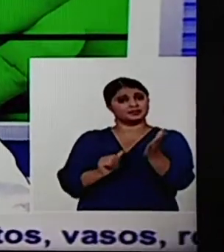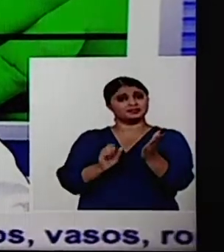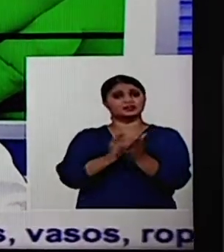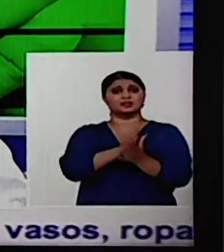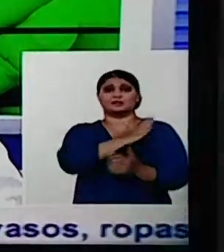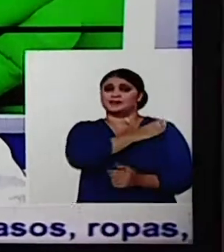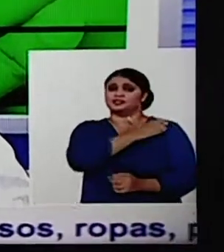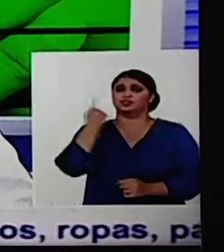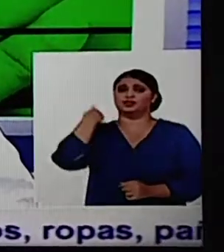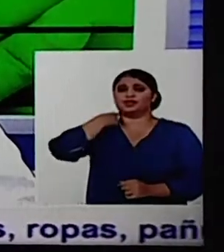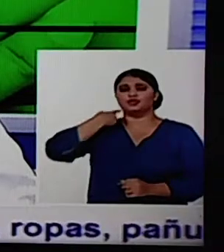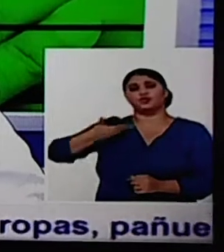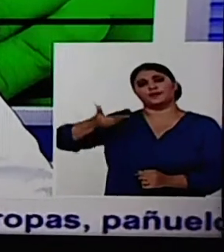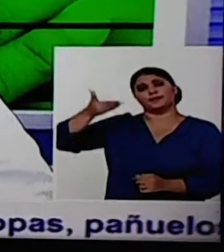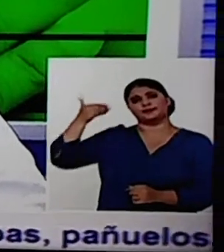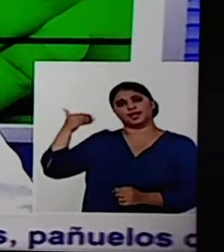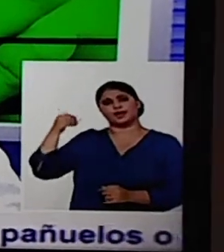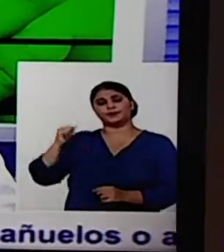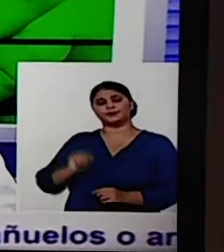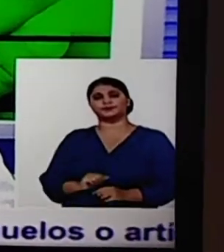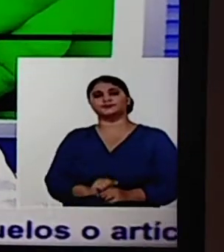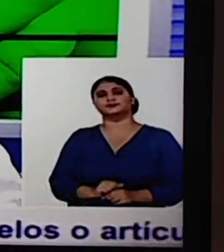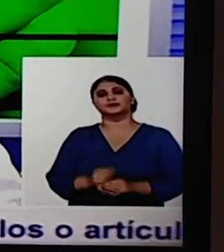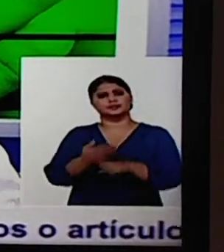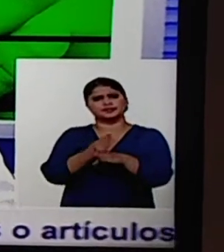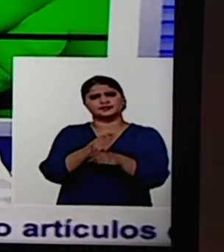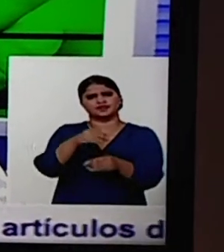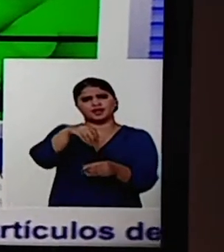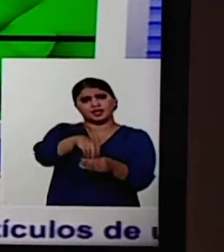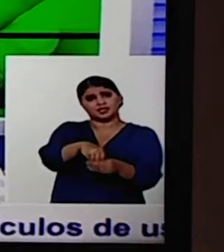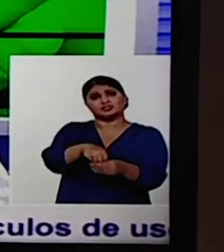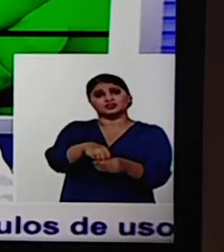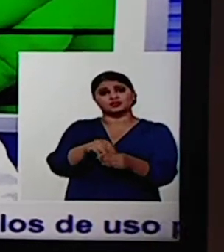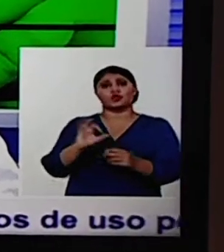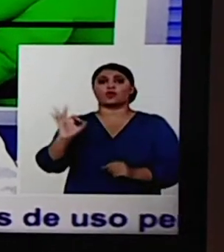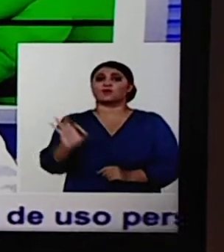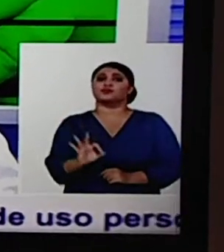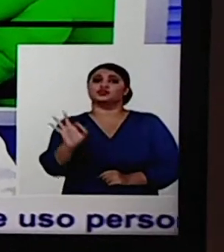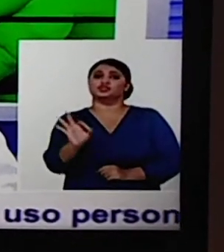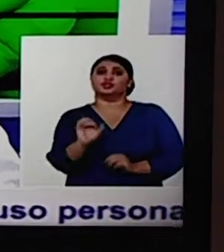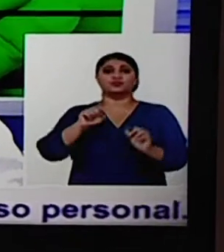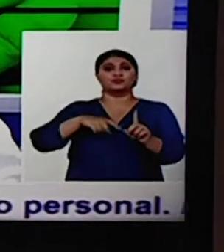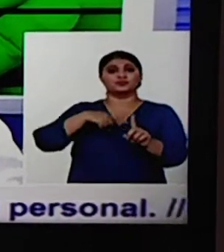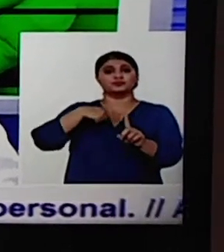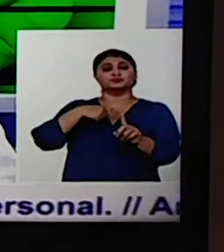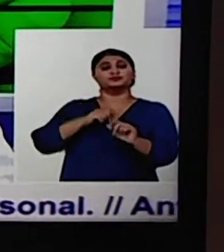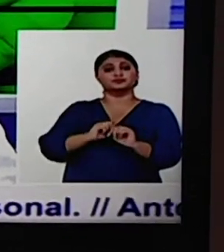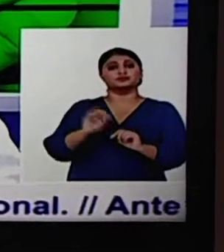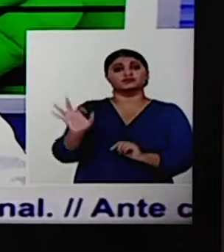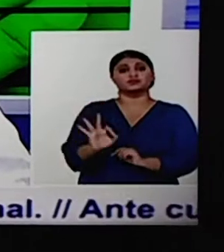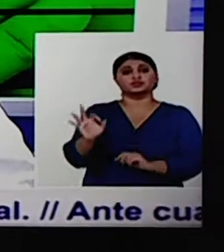2020. Eso hace que la positividad de las muestras analizadas en Cuba sea de un